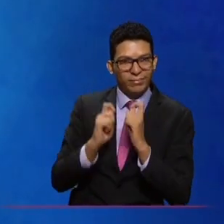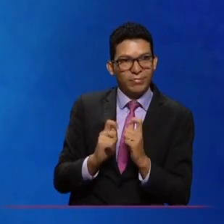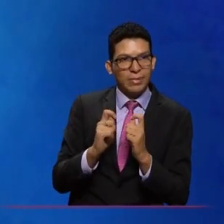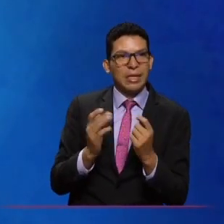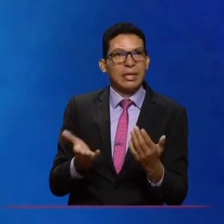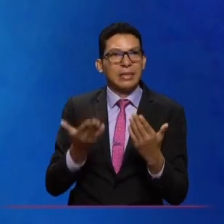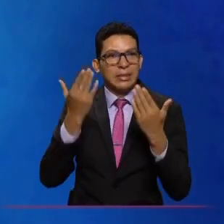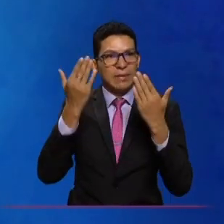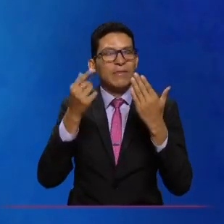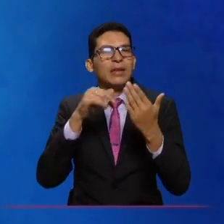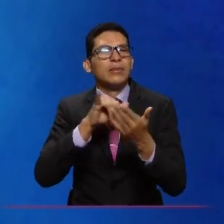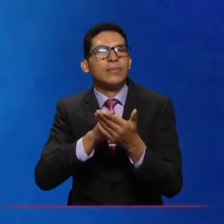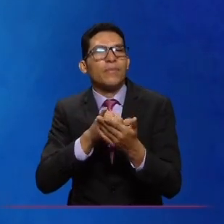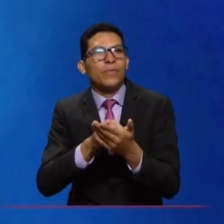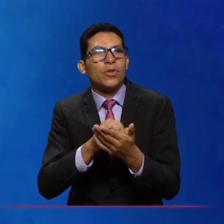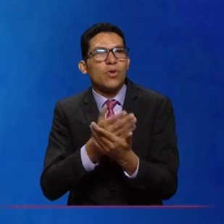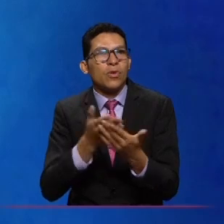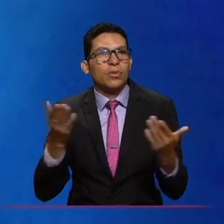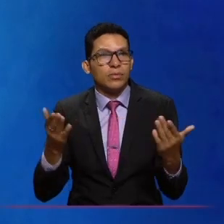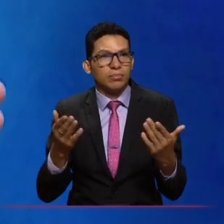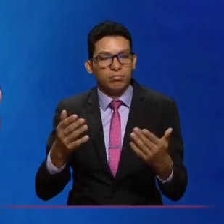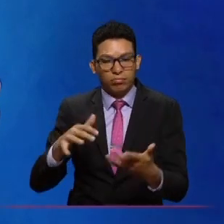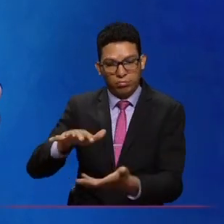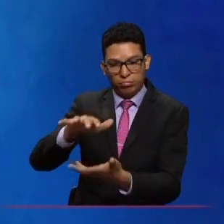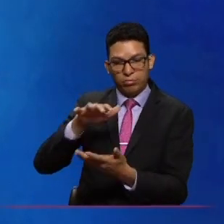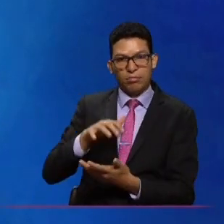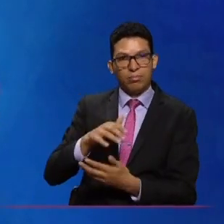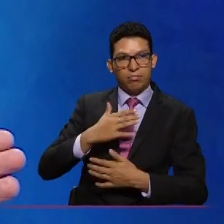beneficio de inventario. Y eso saca sus bienes